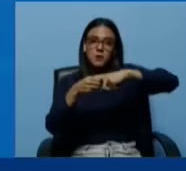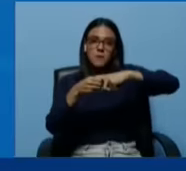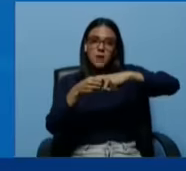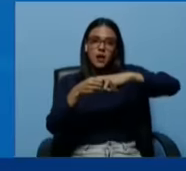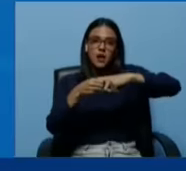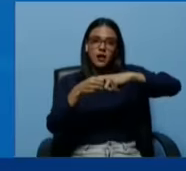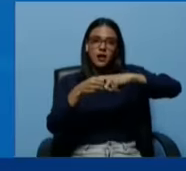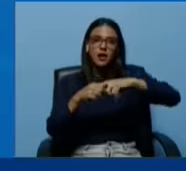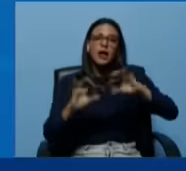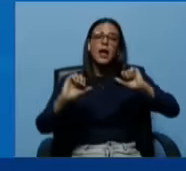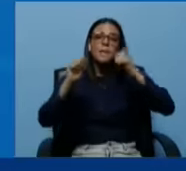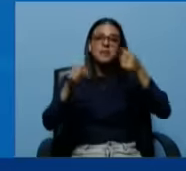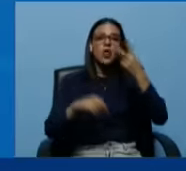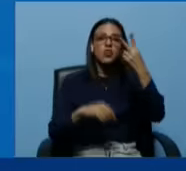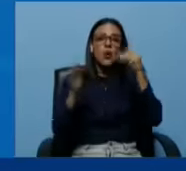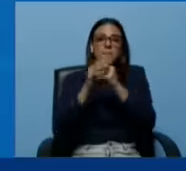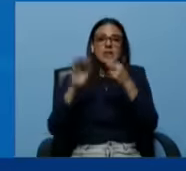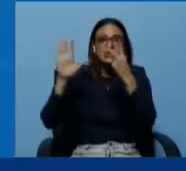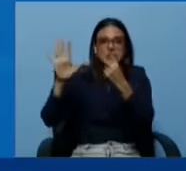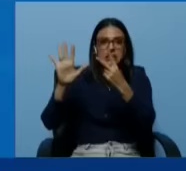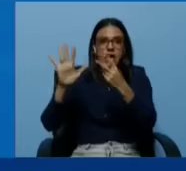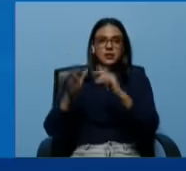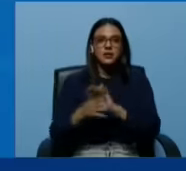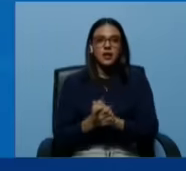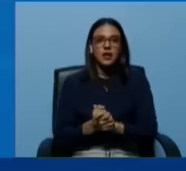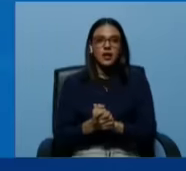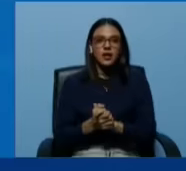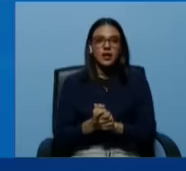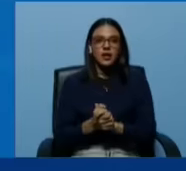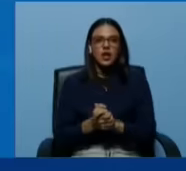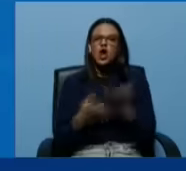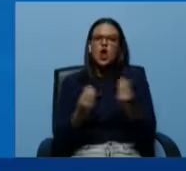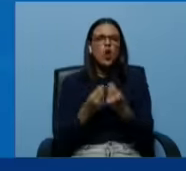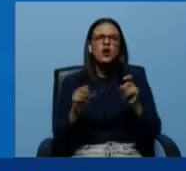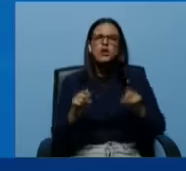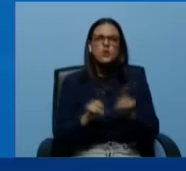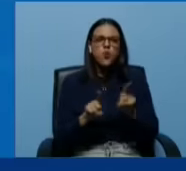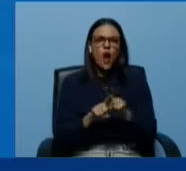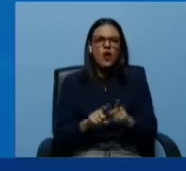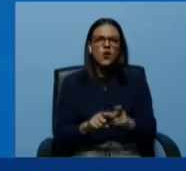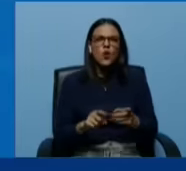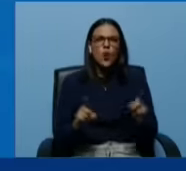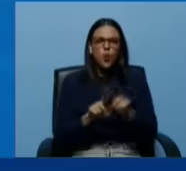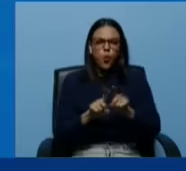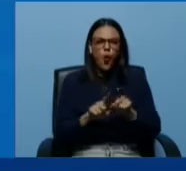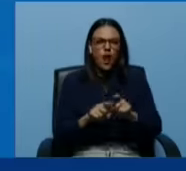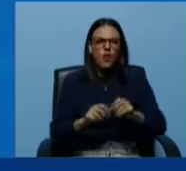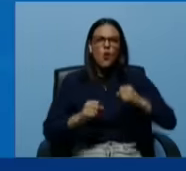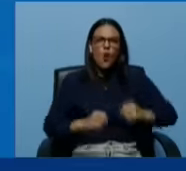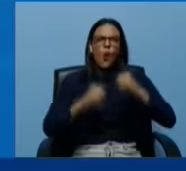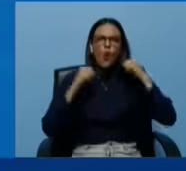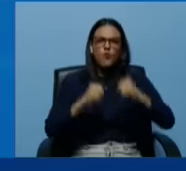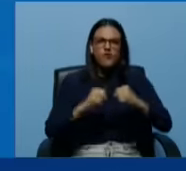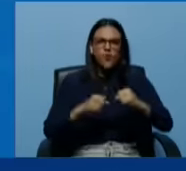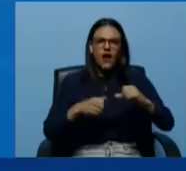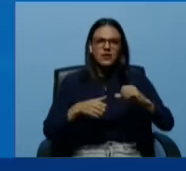empezando el 2007, como un torrente de fuerza centroamericana,